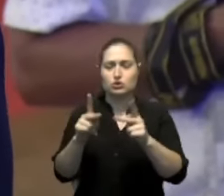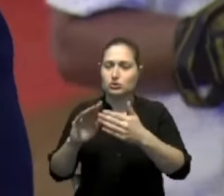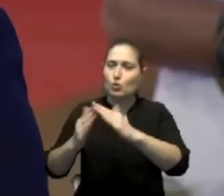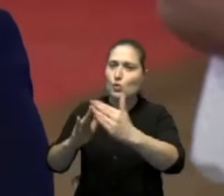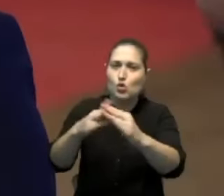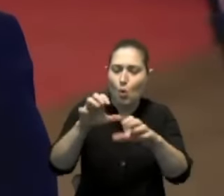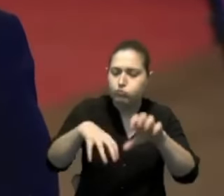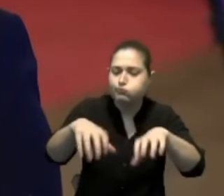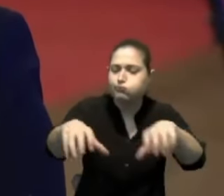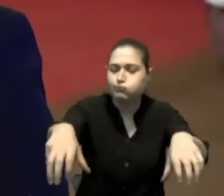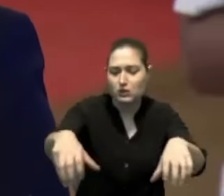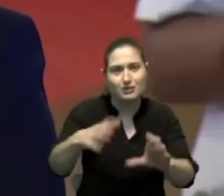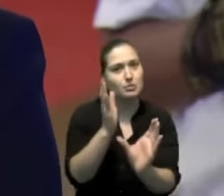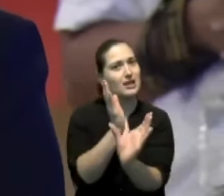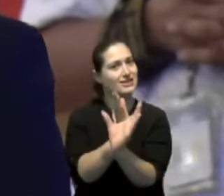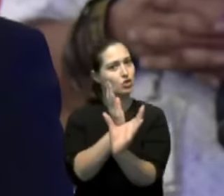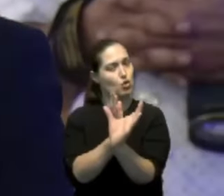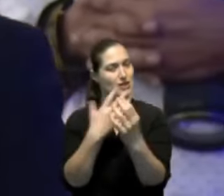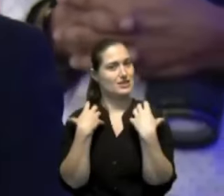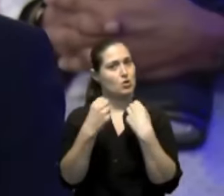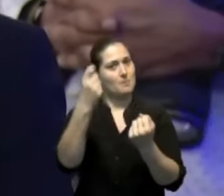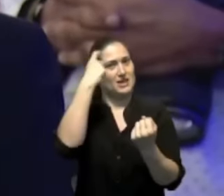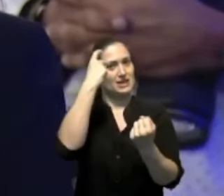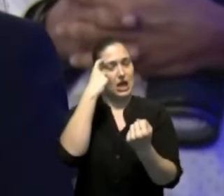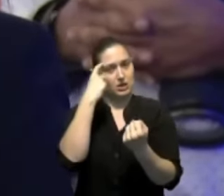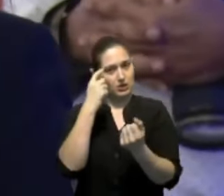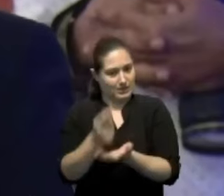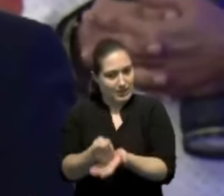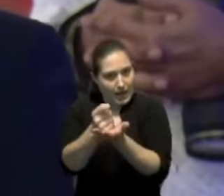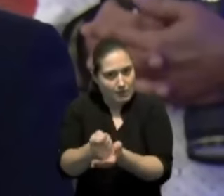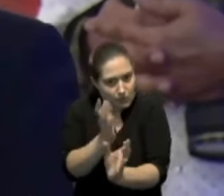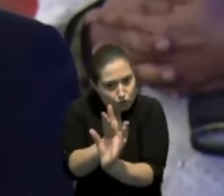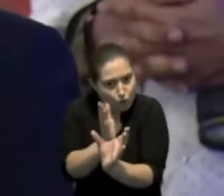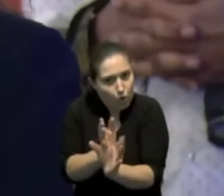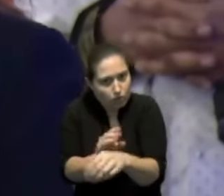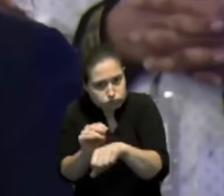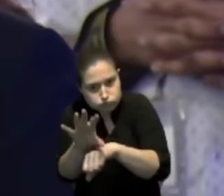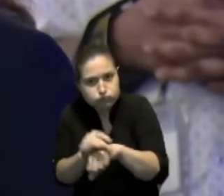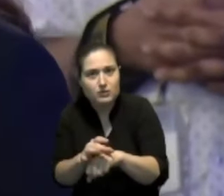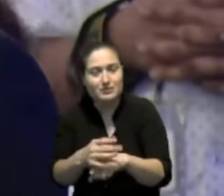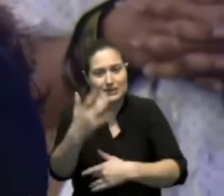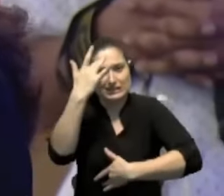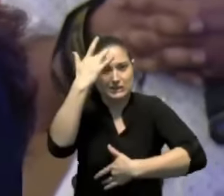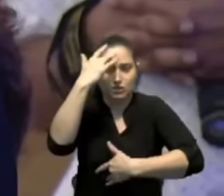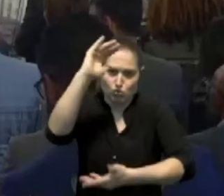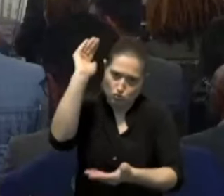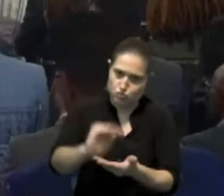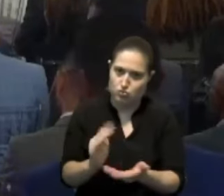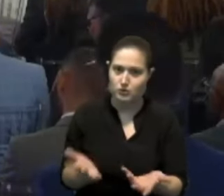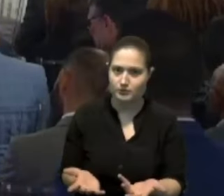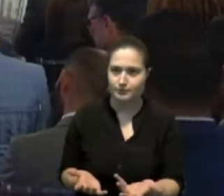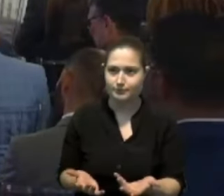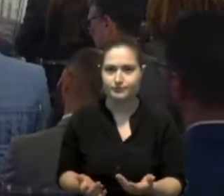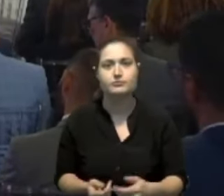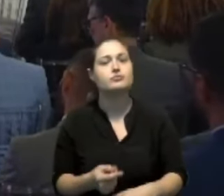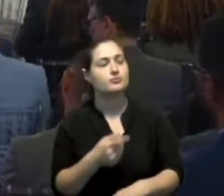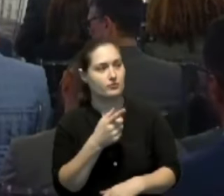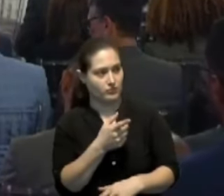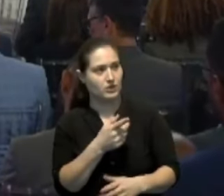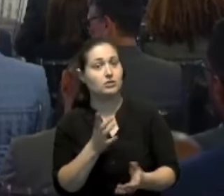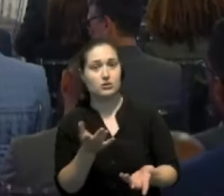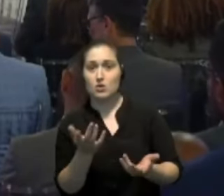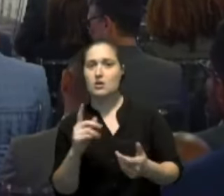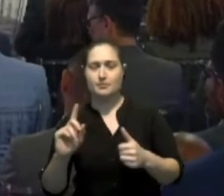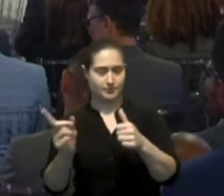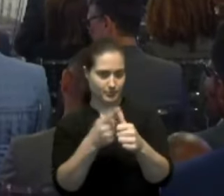en Salud Mental para ir disminuyendo la cantidad de pacientes crónicos muchas Gracias bien vamos a pasar por el acceso y la sí lo